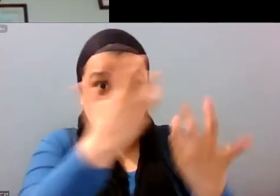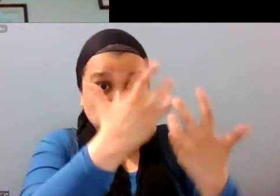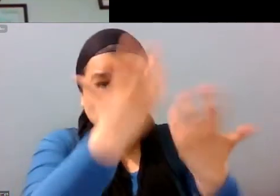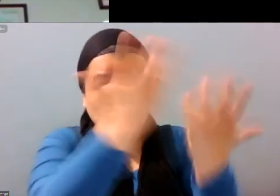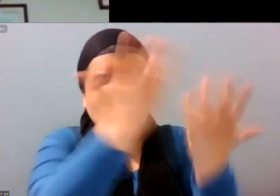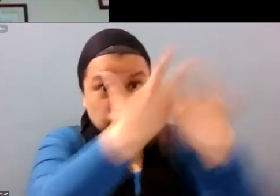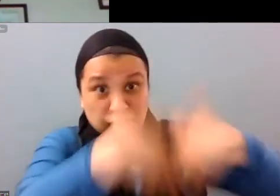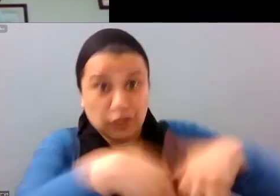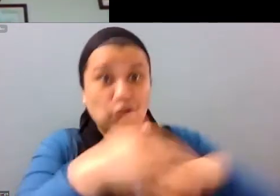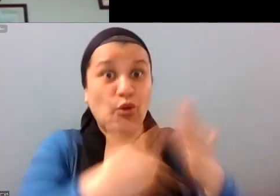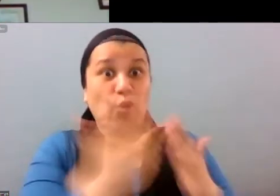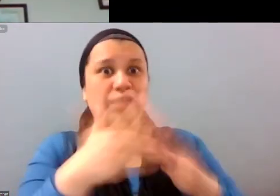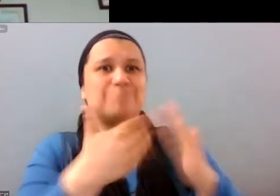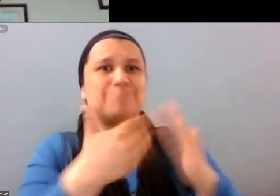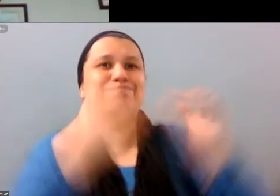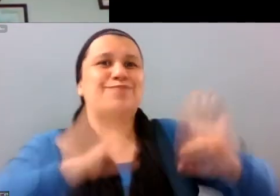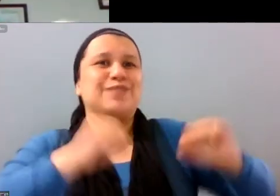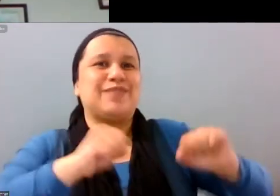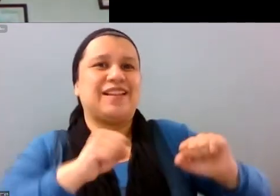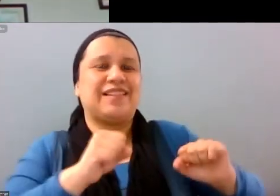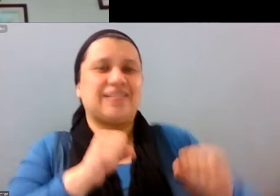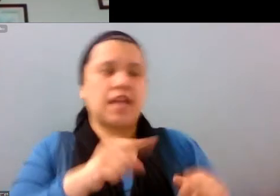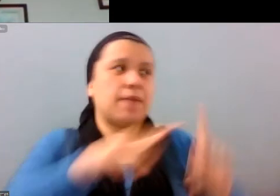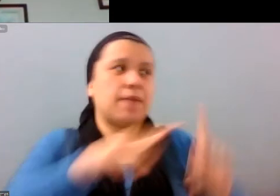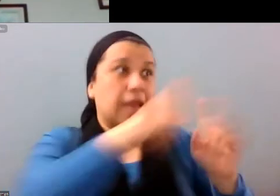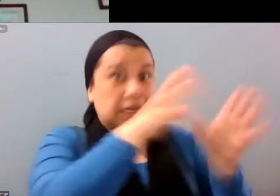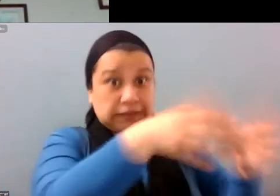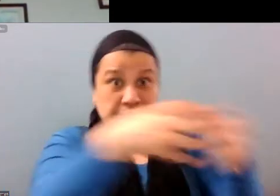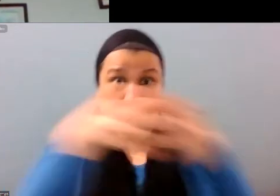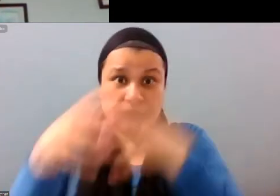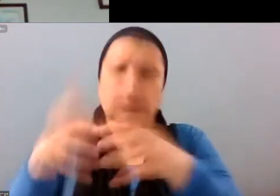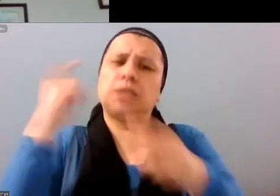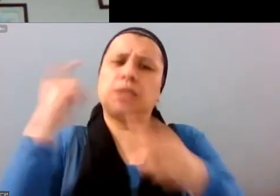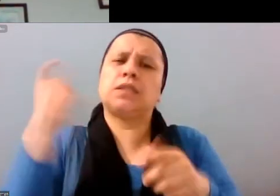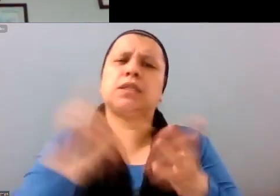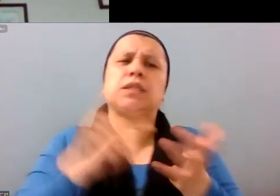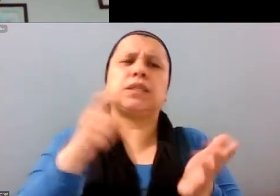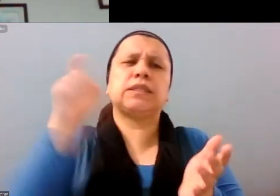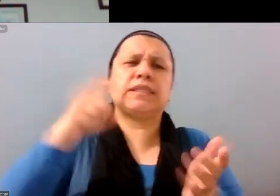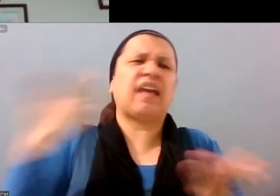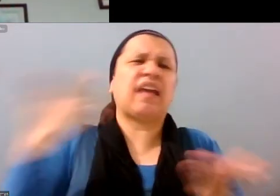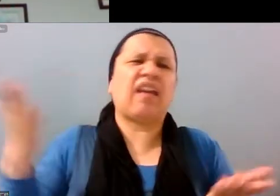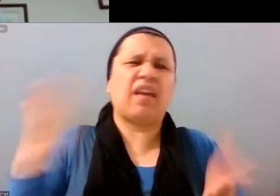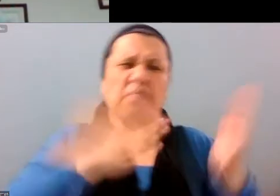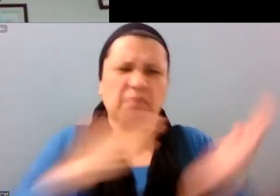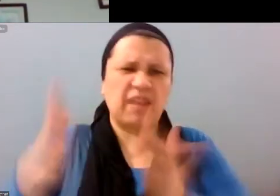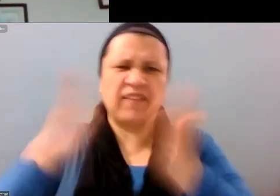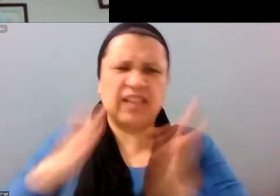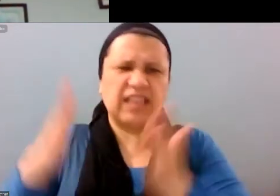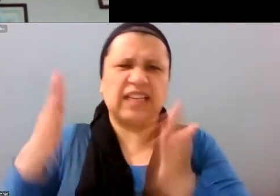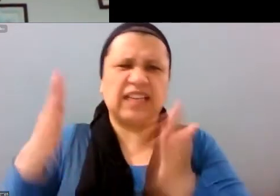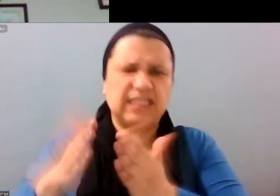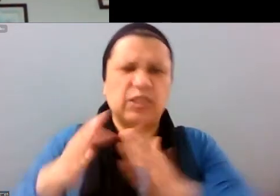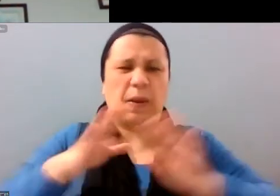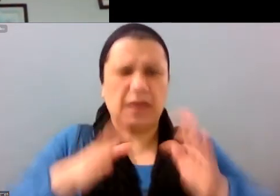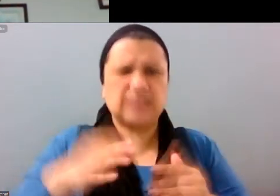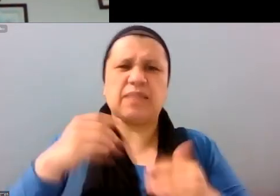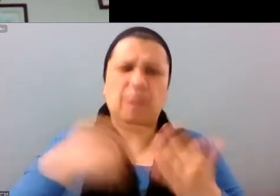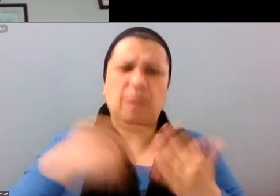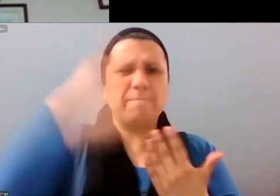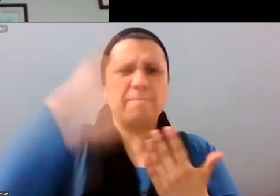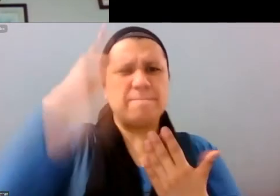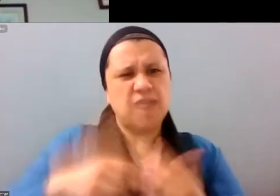todos todos los casos requieren una gran planificación y preparación de recursos educativos materiales educativos obviamente